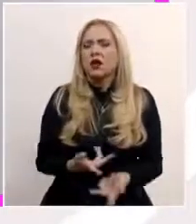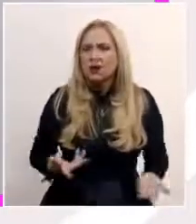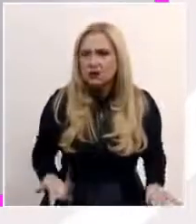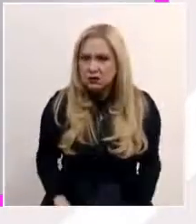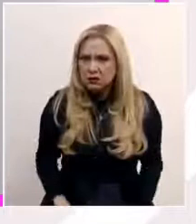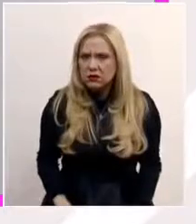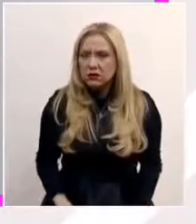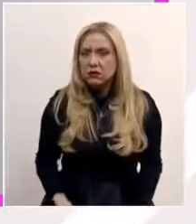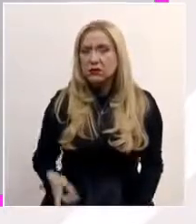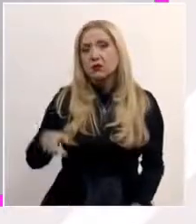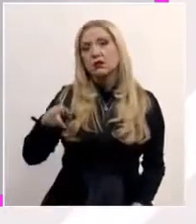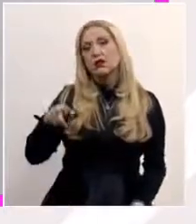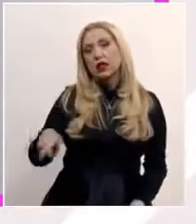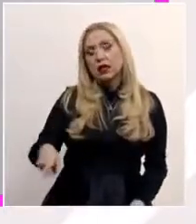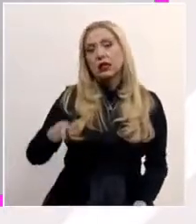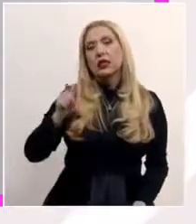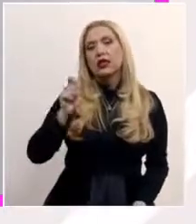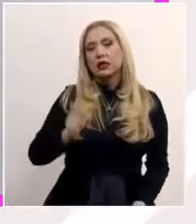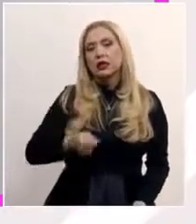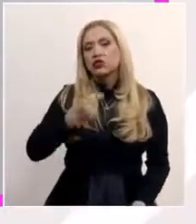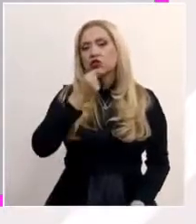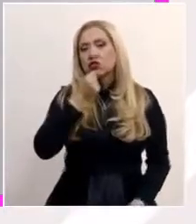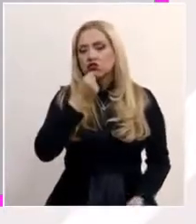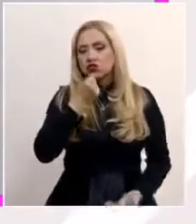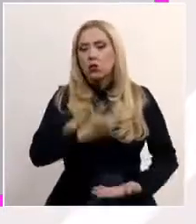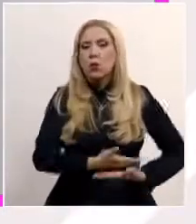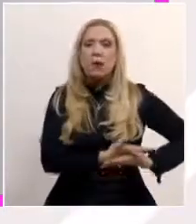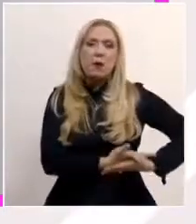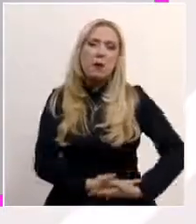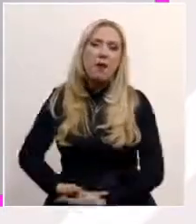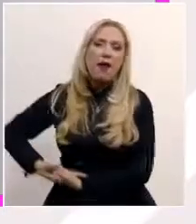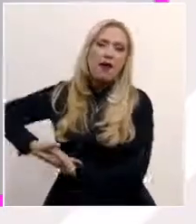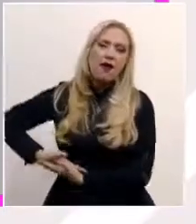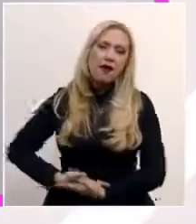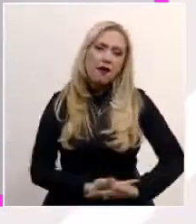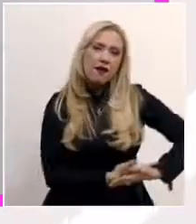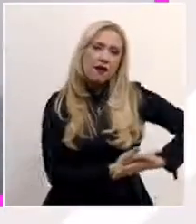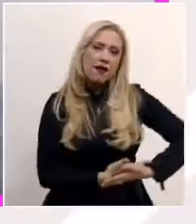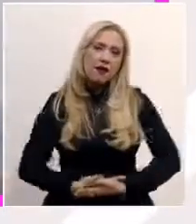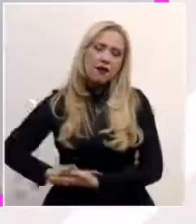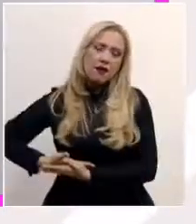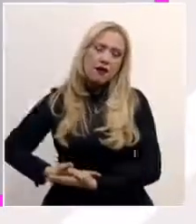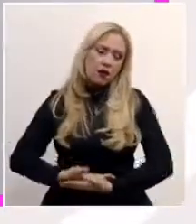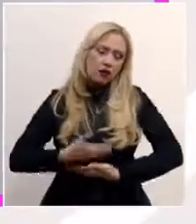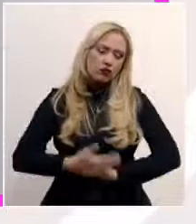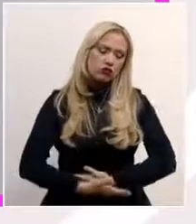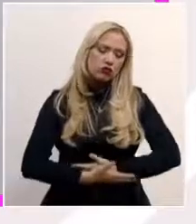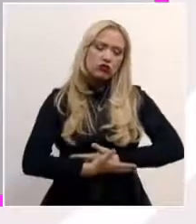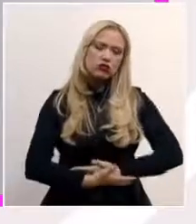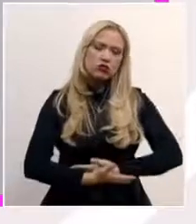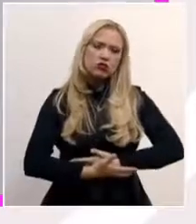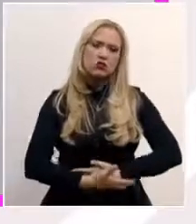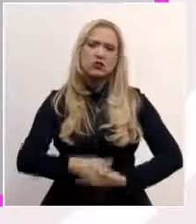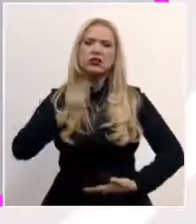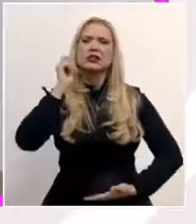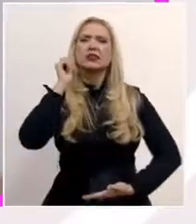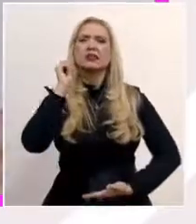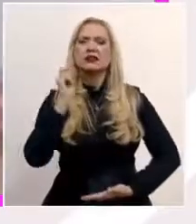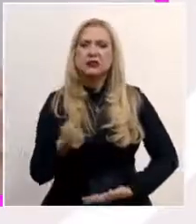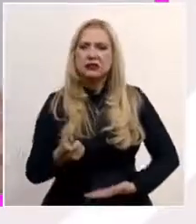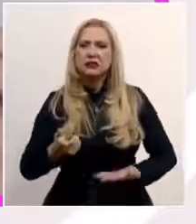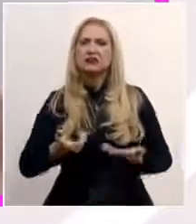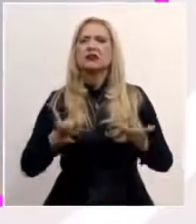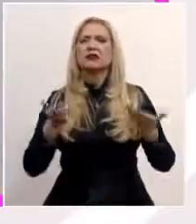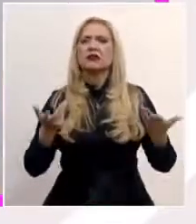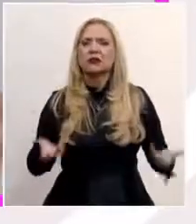tank que se especializa en primera infancia, como ya lo mencionabas, y queríamos ver qué impacto puede tener la serie